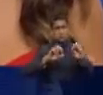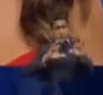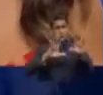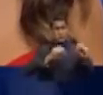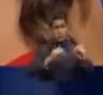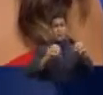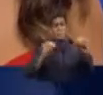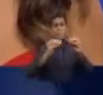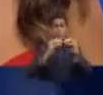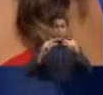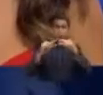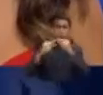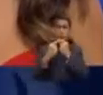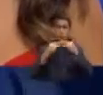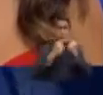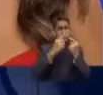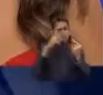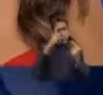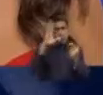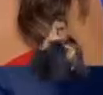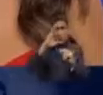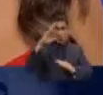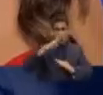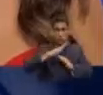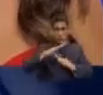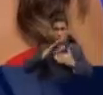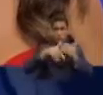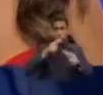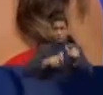esta manera se busca recuperar la paz ciudadana.